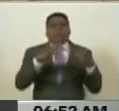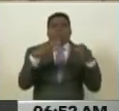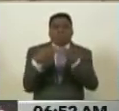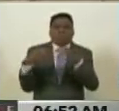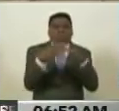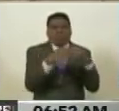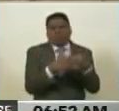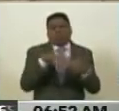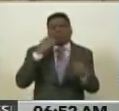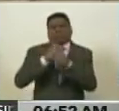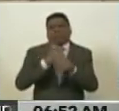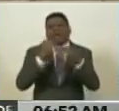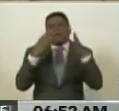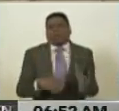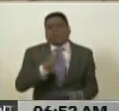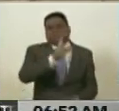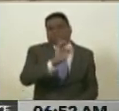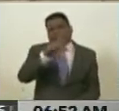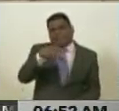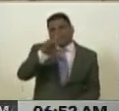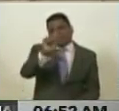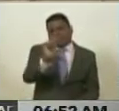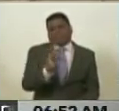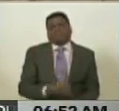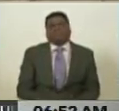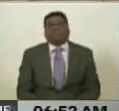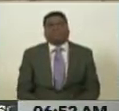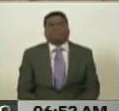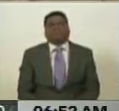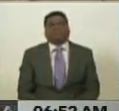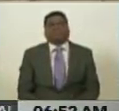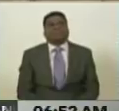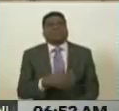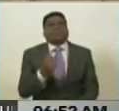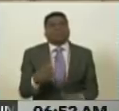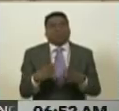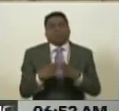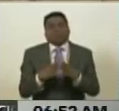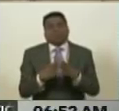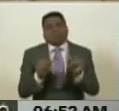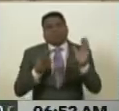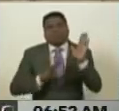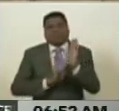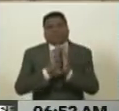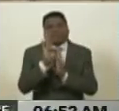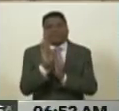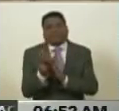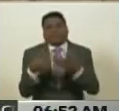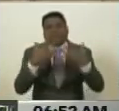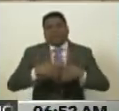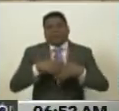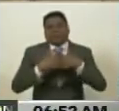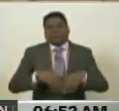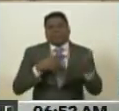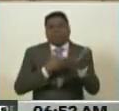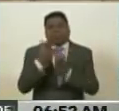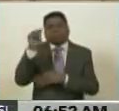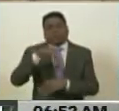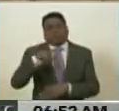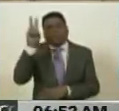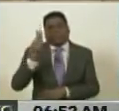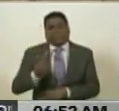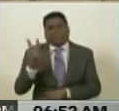trabajadores, con acciones como los 15 motores y en los encuentros como el de hoy del Consejo de la Economía, el relanzamiento del Consejo de la Economía con los empresarios honestos en nuestro país, con el